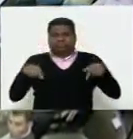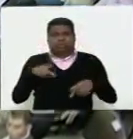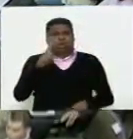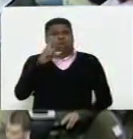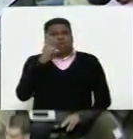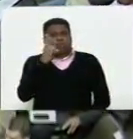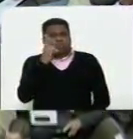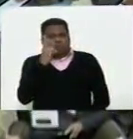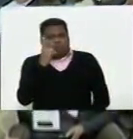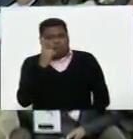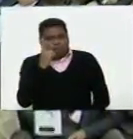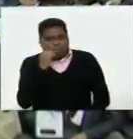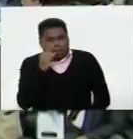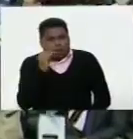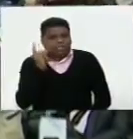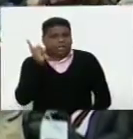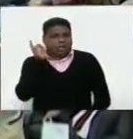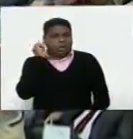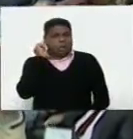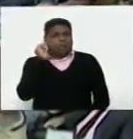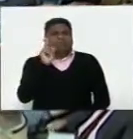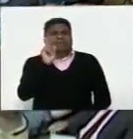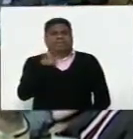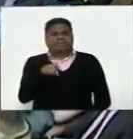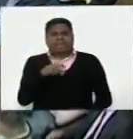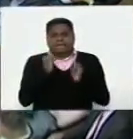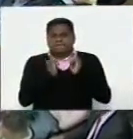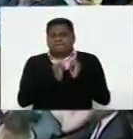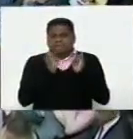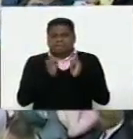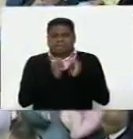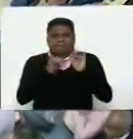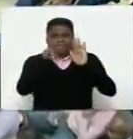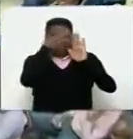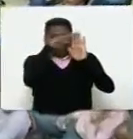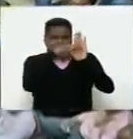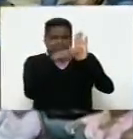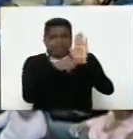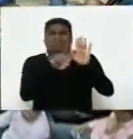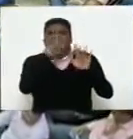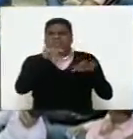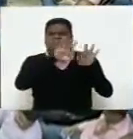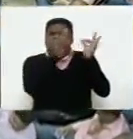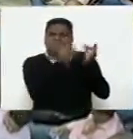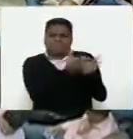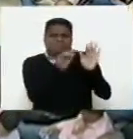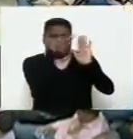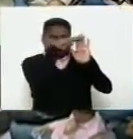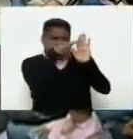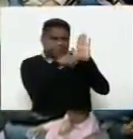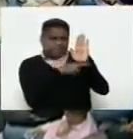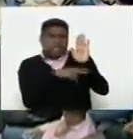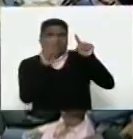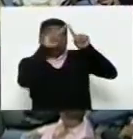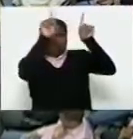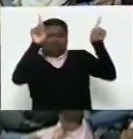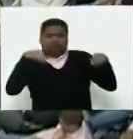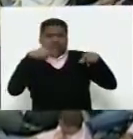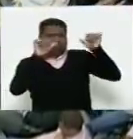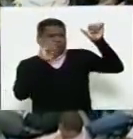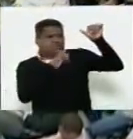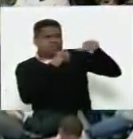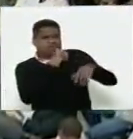hombres, las recién nacidas, los recién nacidos y las familias. Este cartel